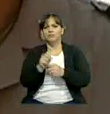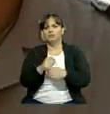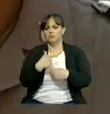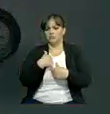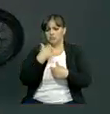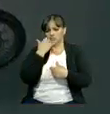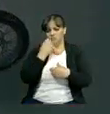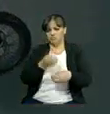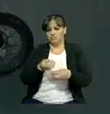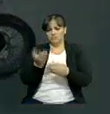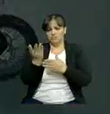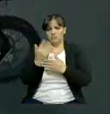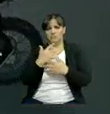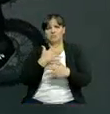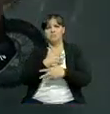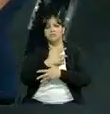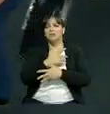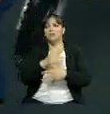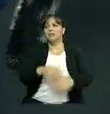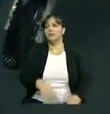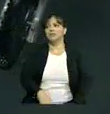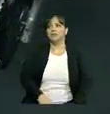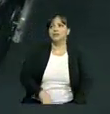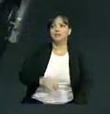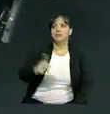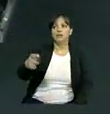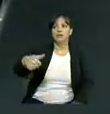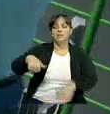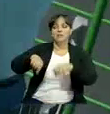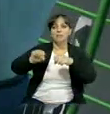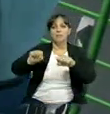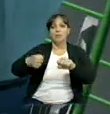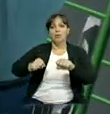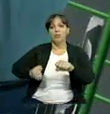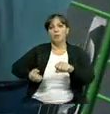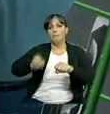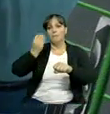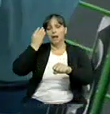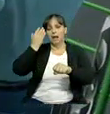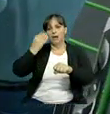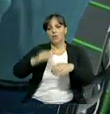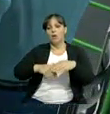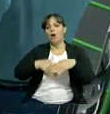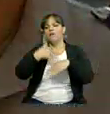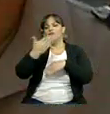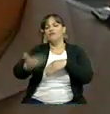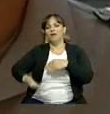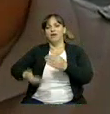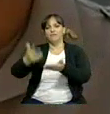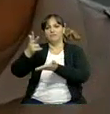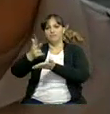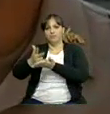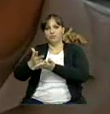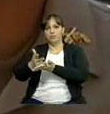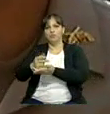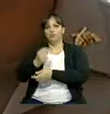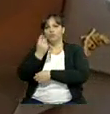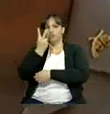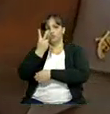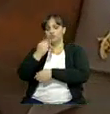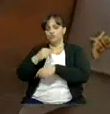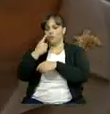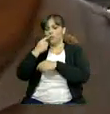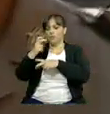sujetos en una motocicleta de color blanco se estaciona en la parte externa y al ingreso en el pasillo donde se encuentran apostadas